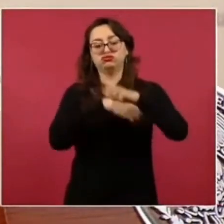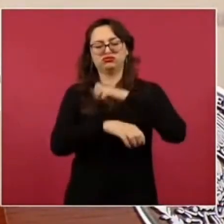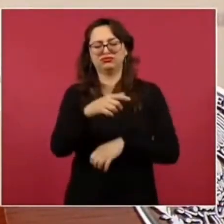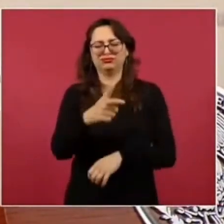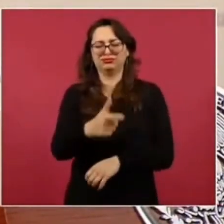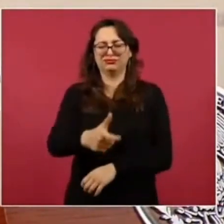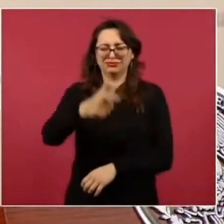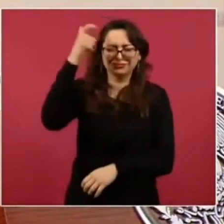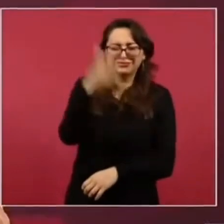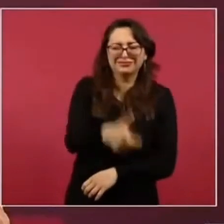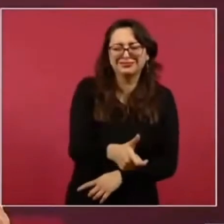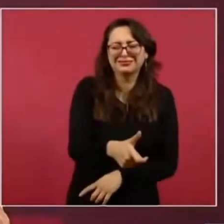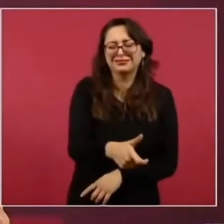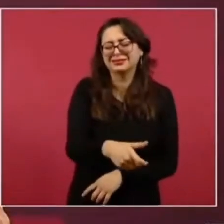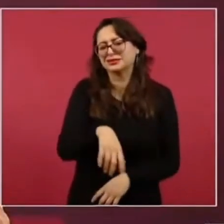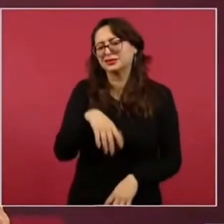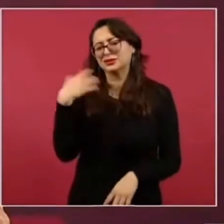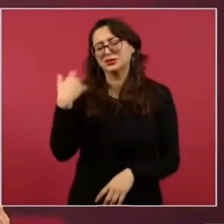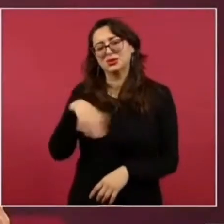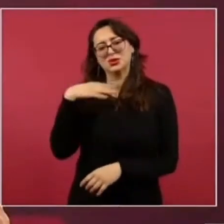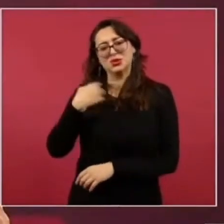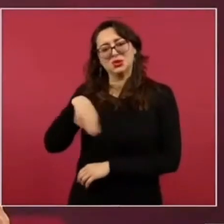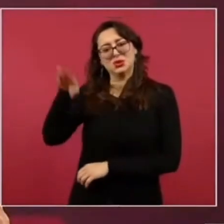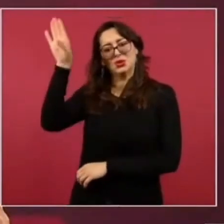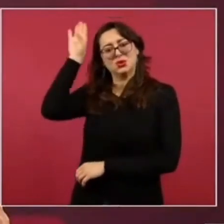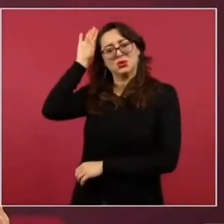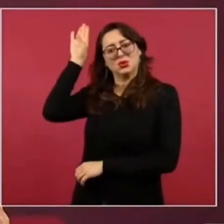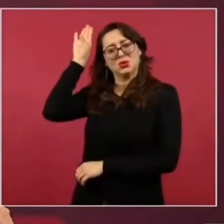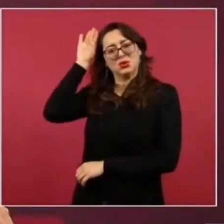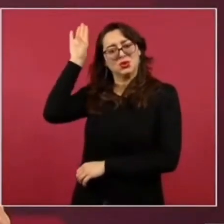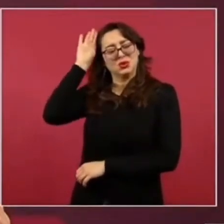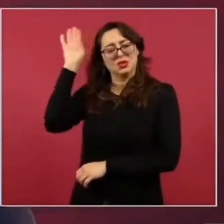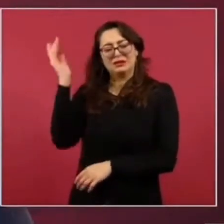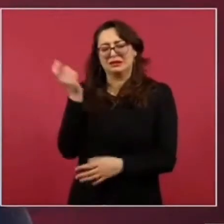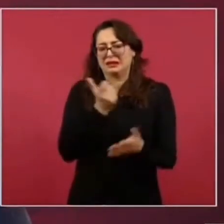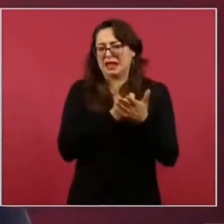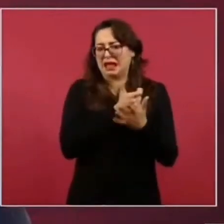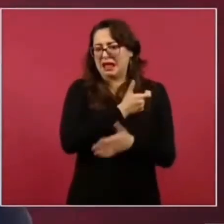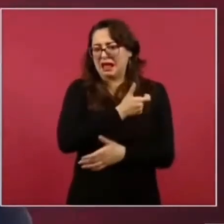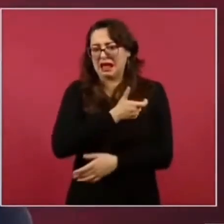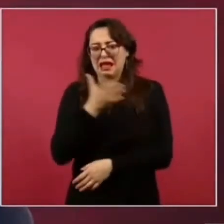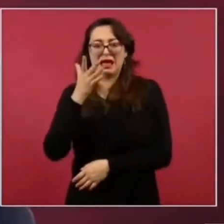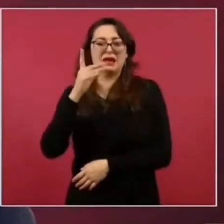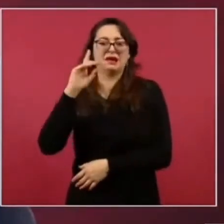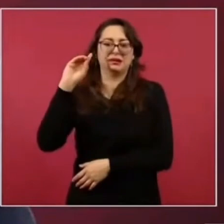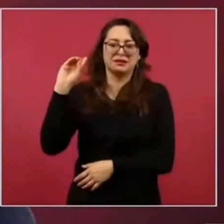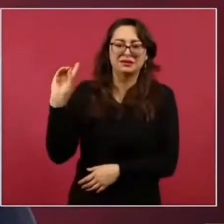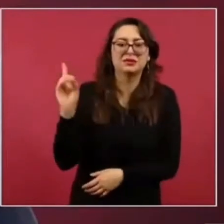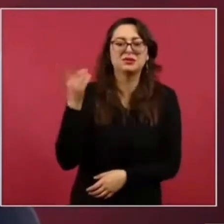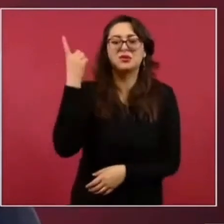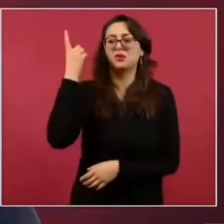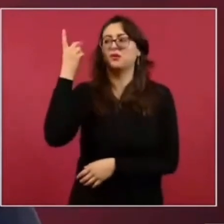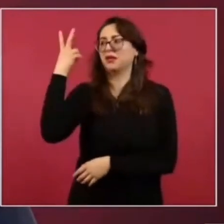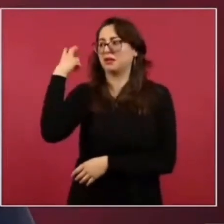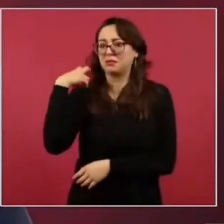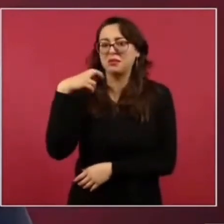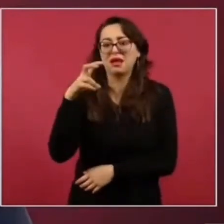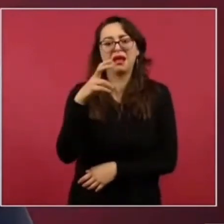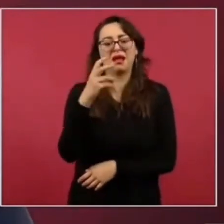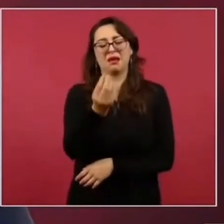cantidades exageradas, sueldos en dólares, viáticos, de todo